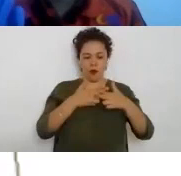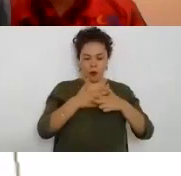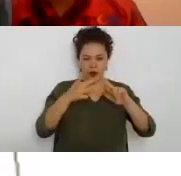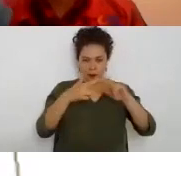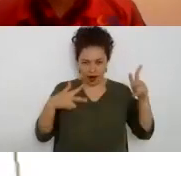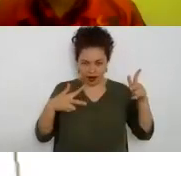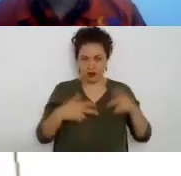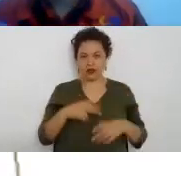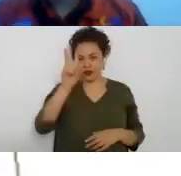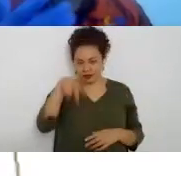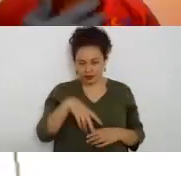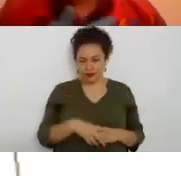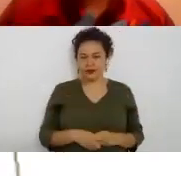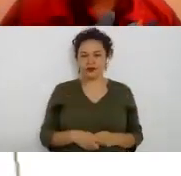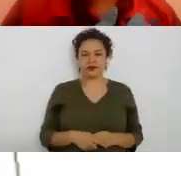¿verdad?